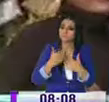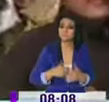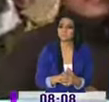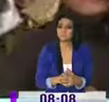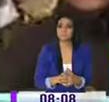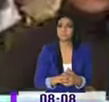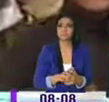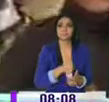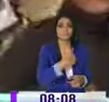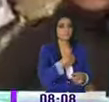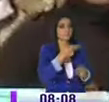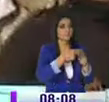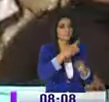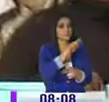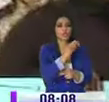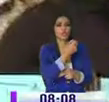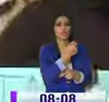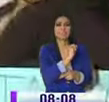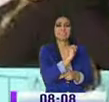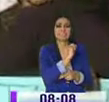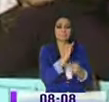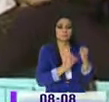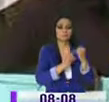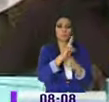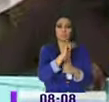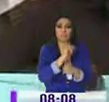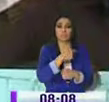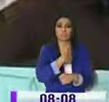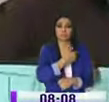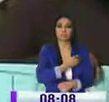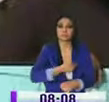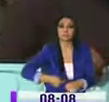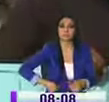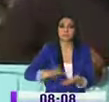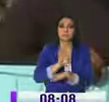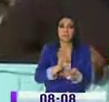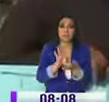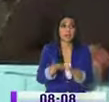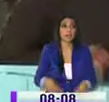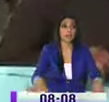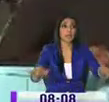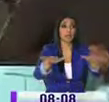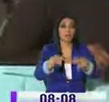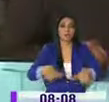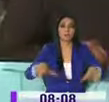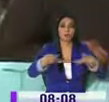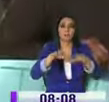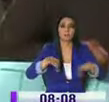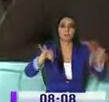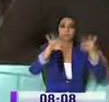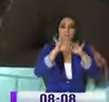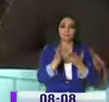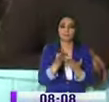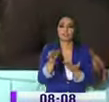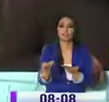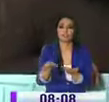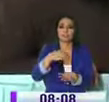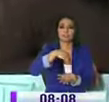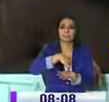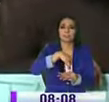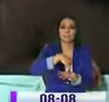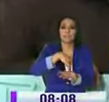los moradores de este sector y dirigentes barrial de todo este derecho importante sector del cantón mejía